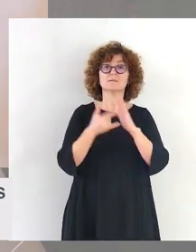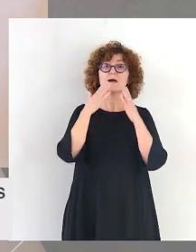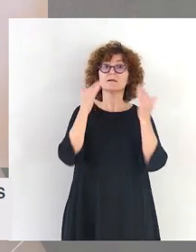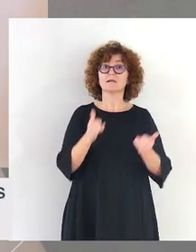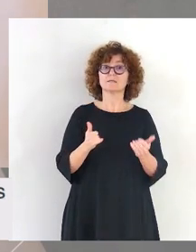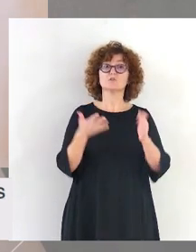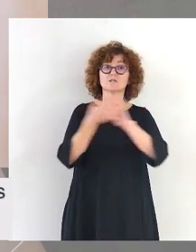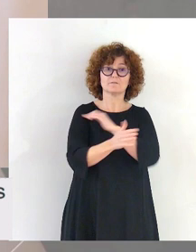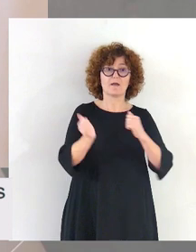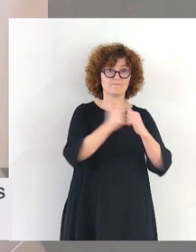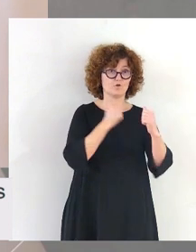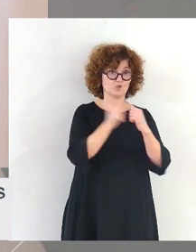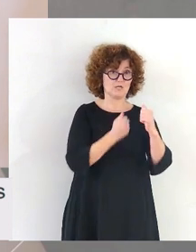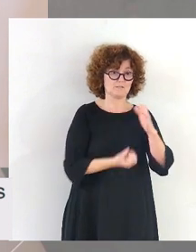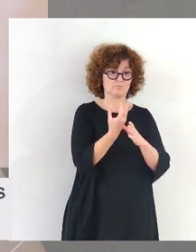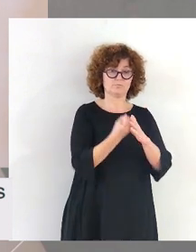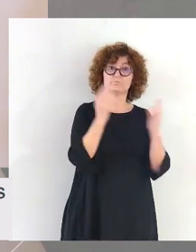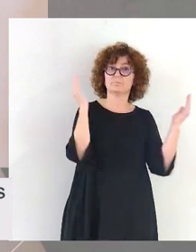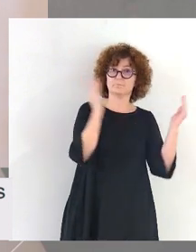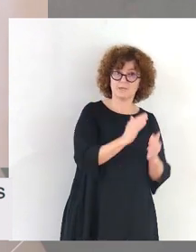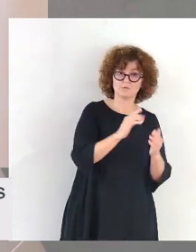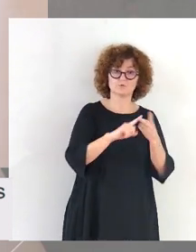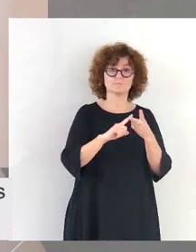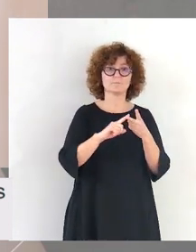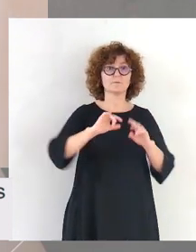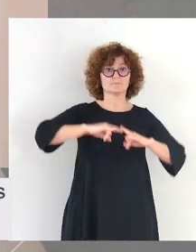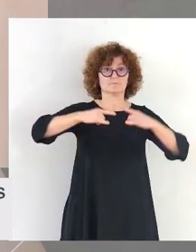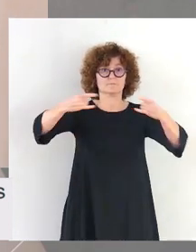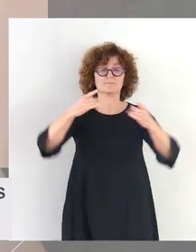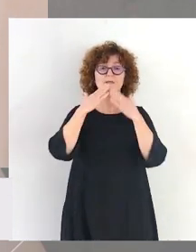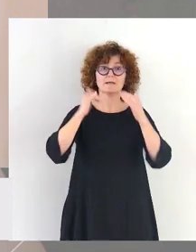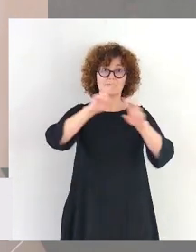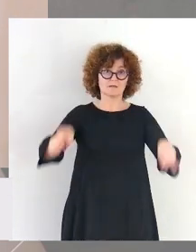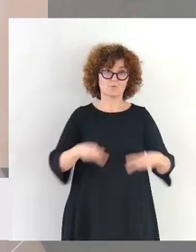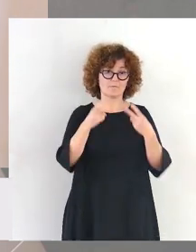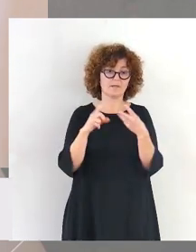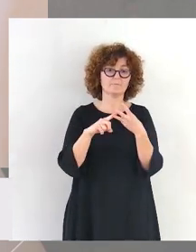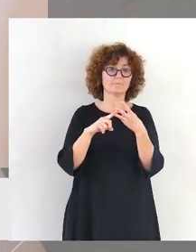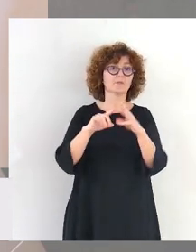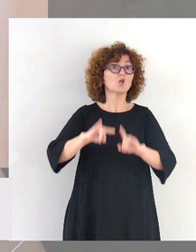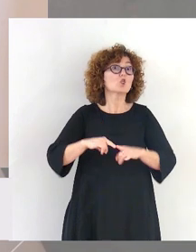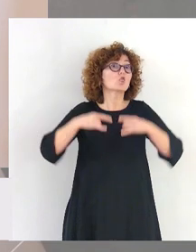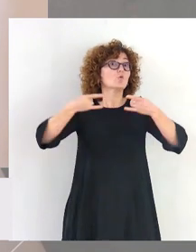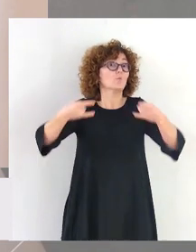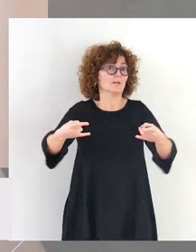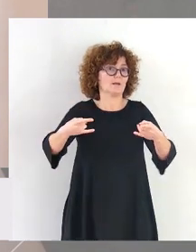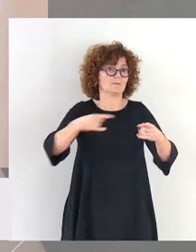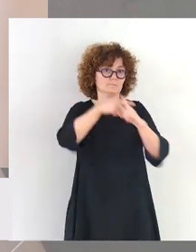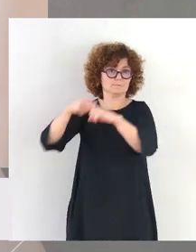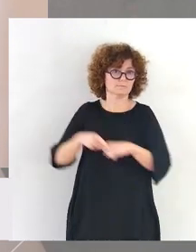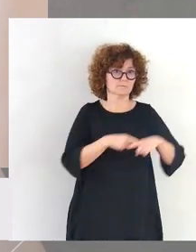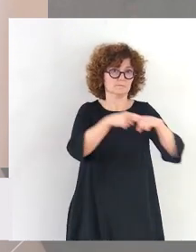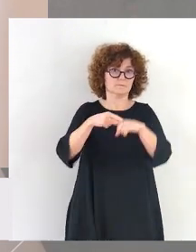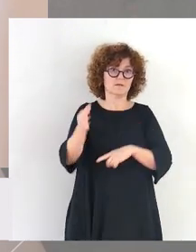combustibles fósiles triplicar la potencia instalada de energía renovable duplicar la ratio de eficiencia